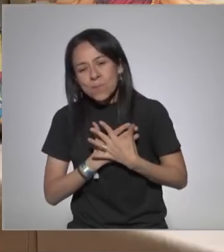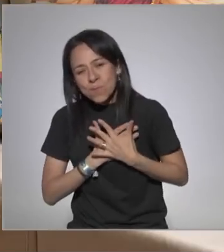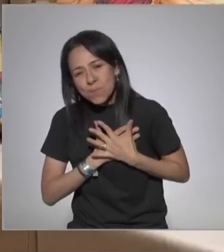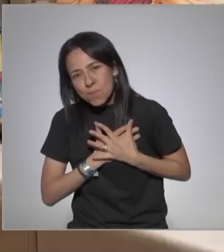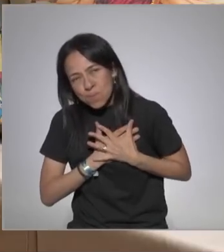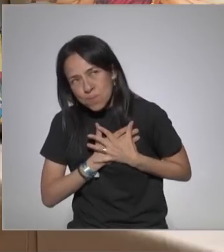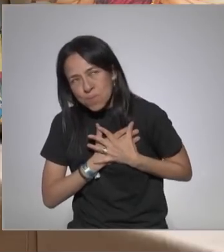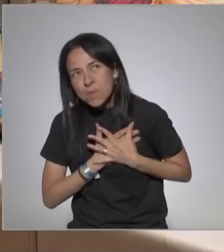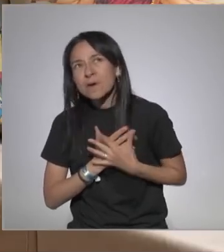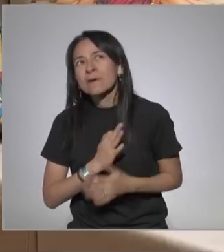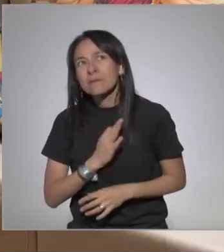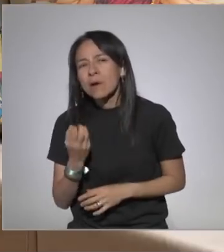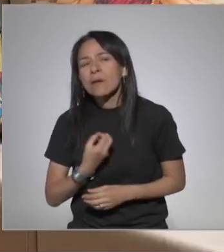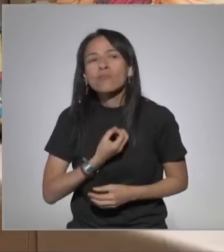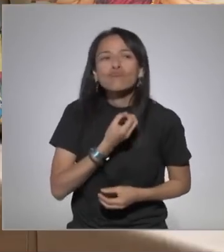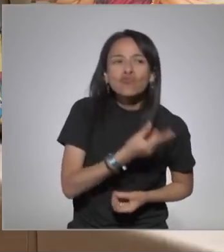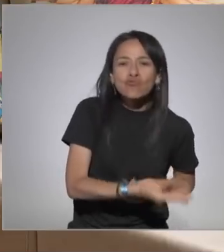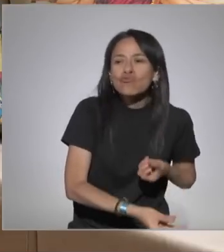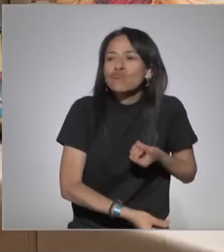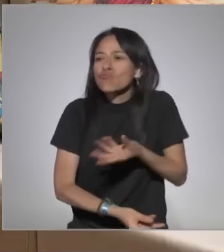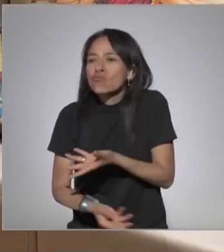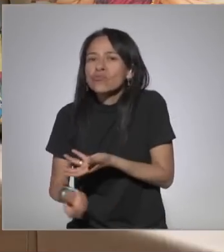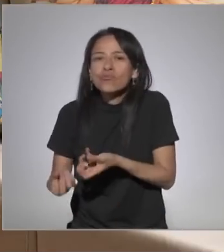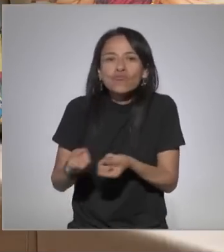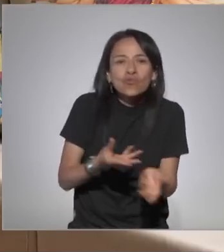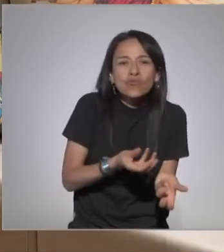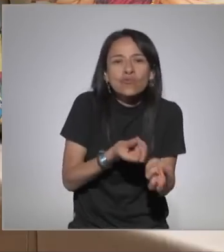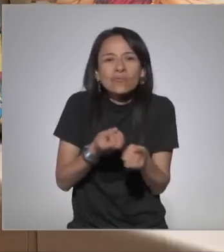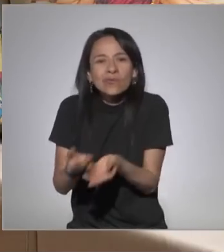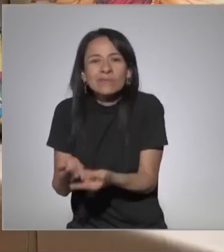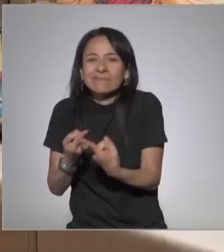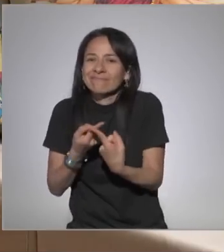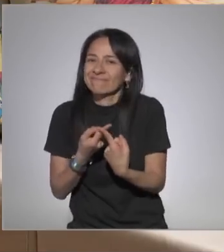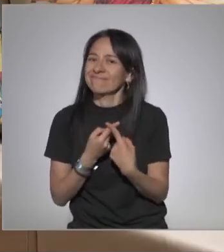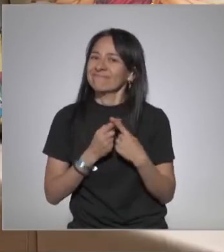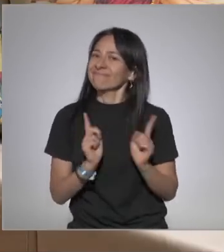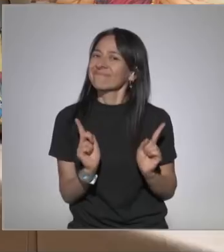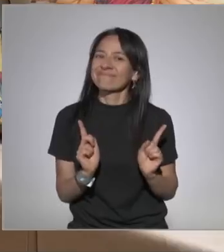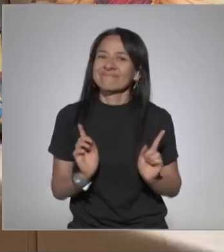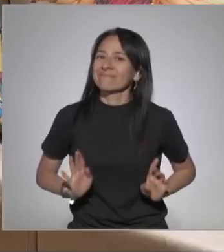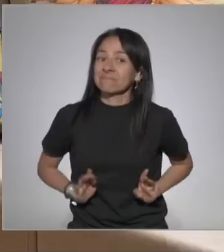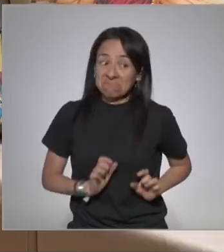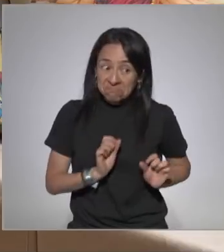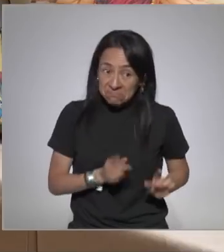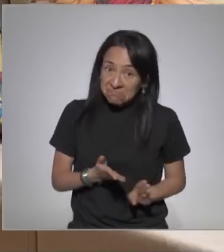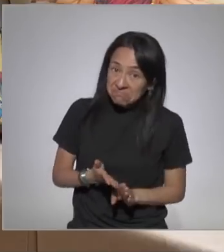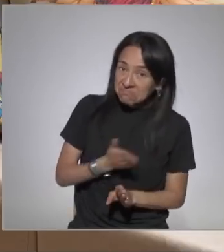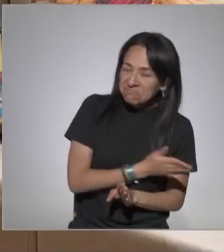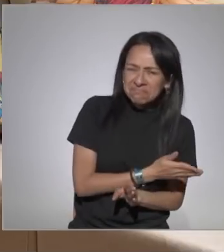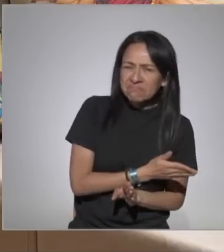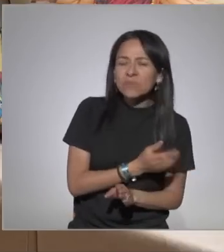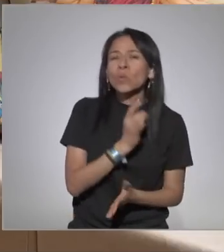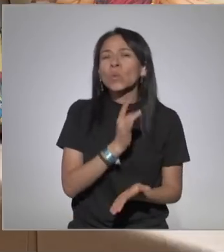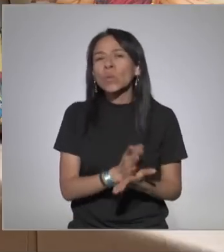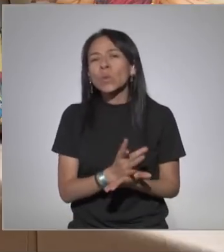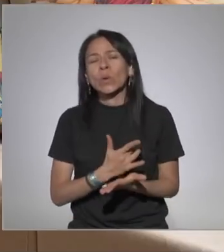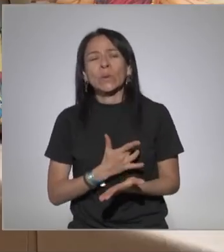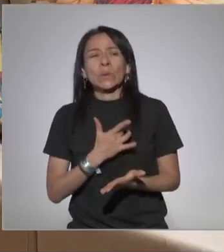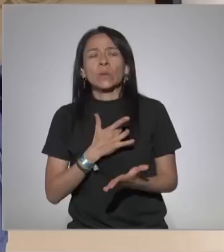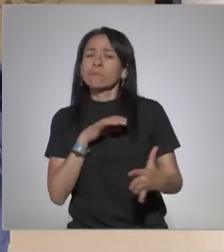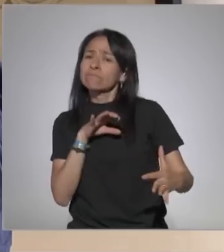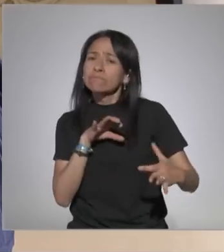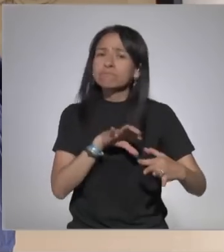pues, dar de diferentes formas, ¿no? No tiene que ver nada más con un vínculo afectivo en mi caso,